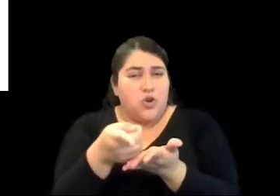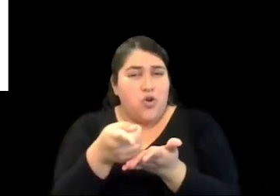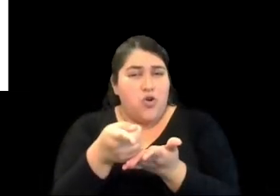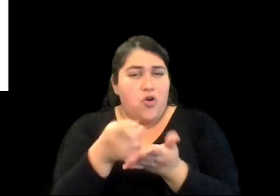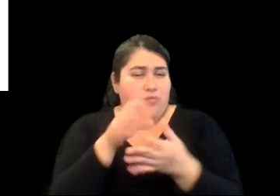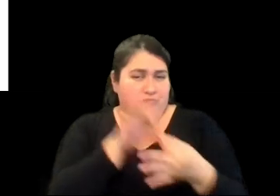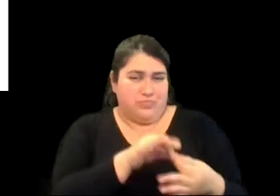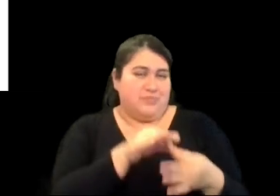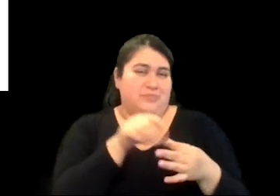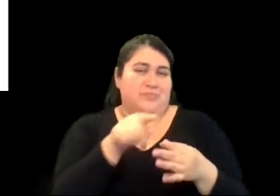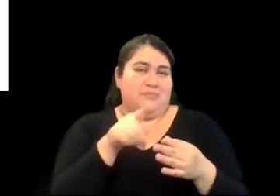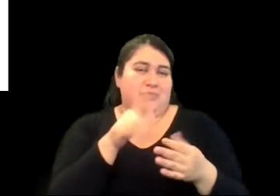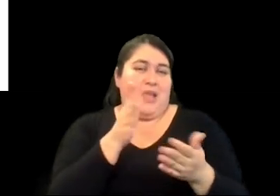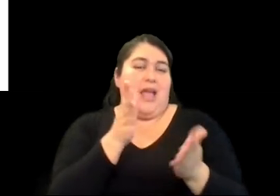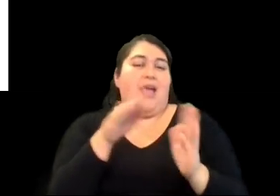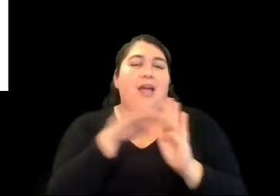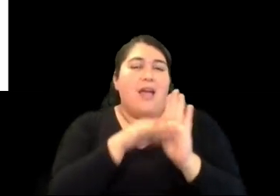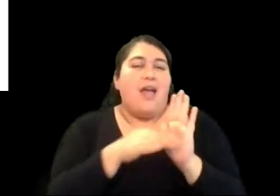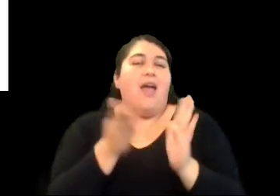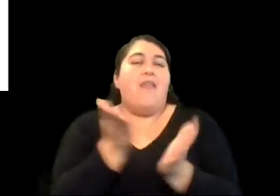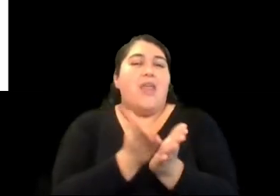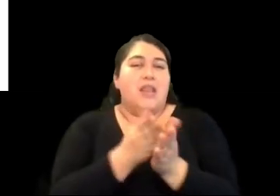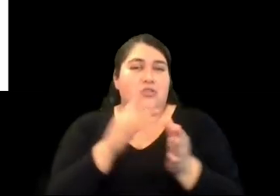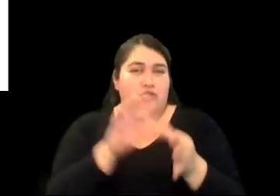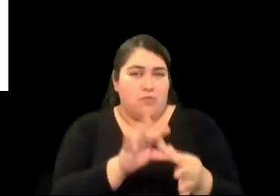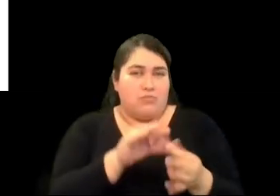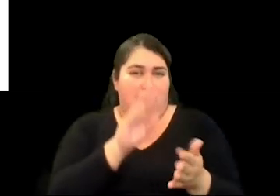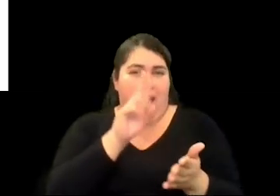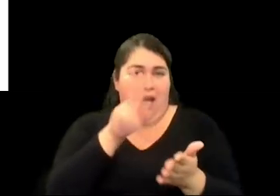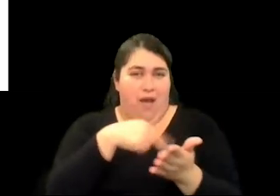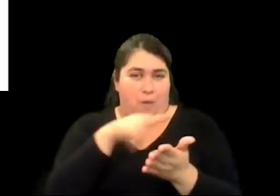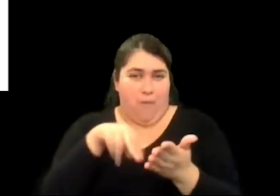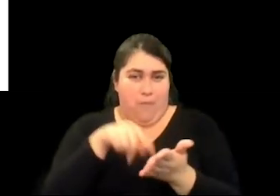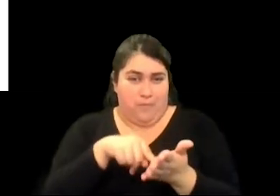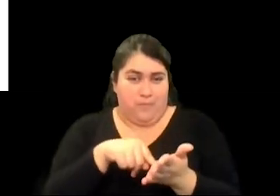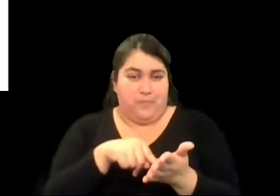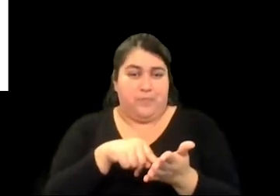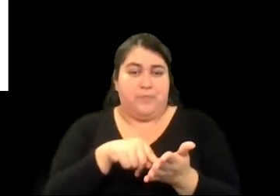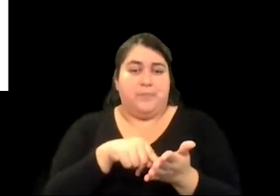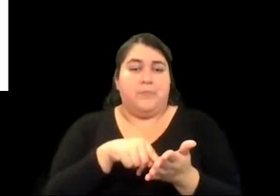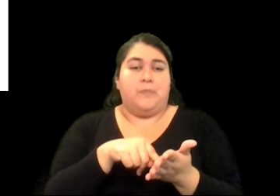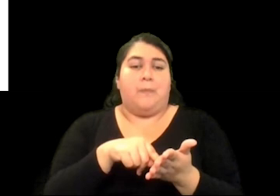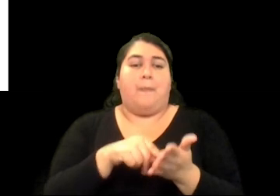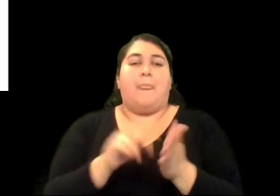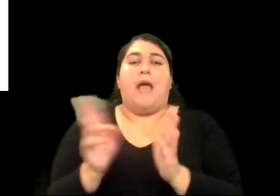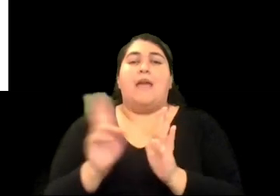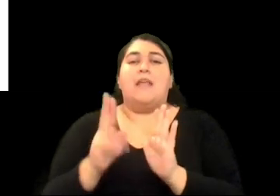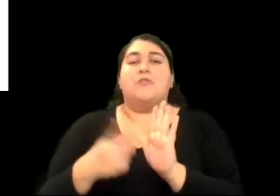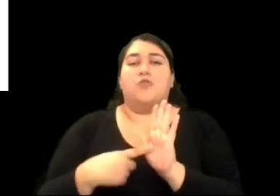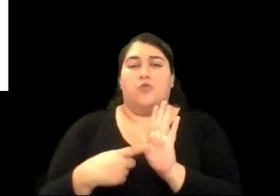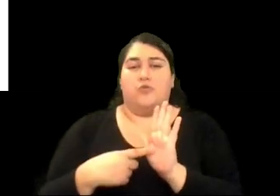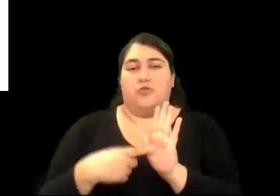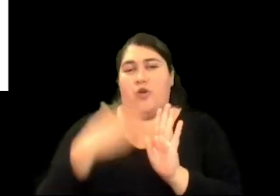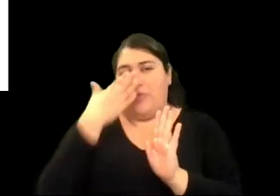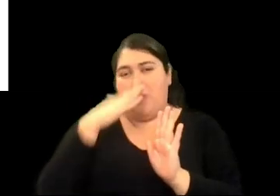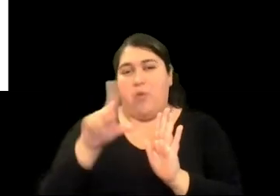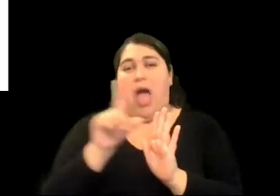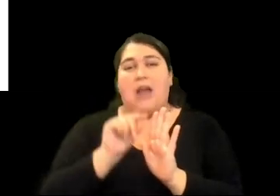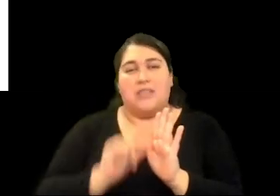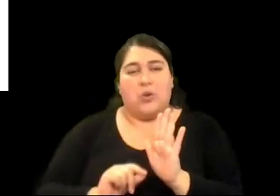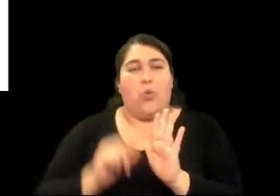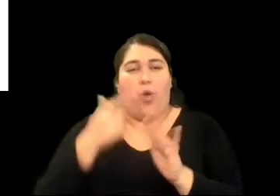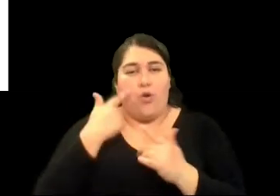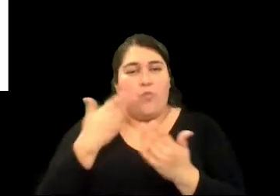estar centralizada la baja? Sí, eso está previsto en la resolución también, ahora les busco el artículo,